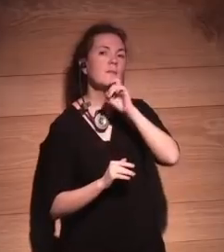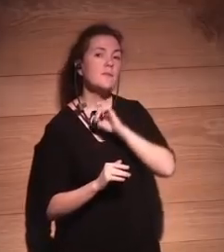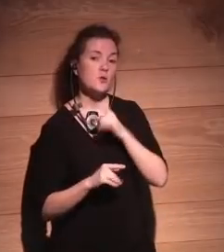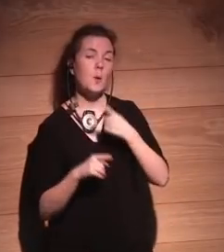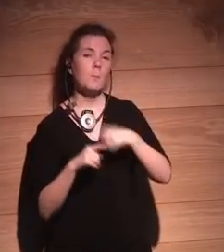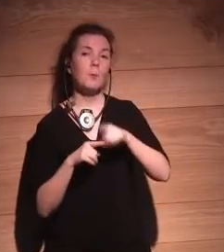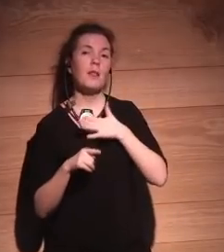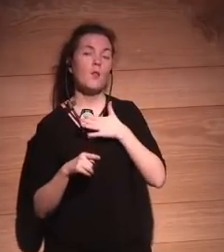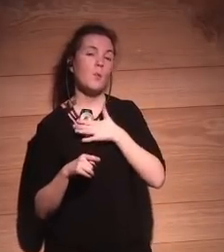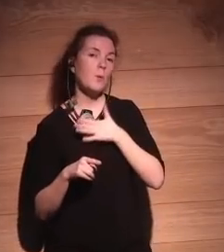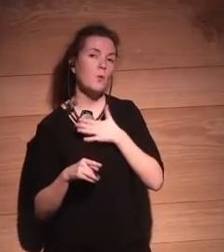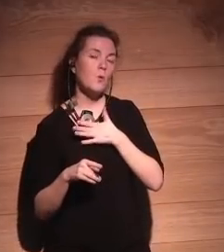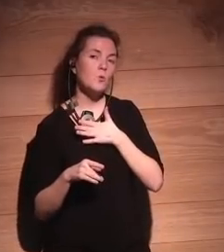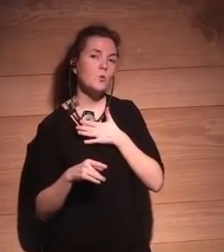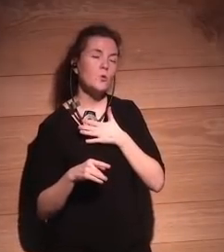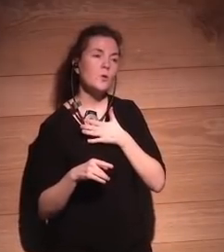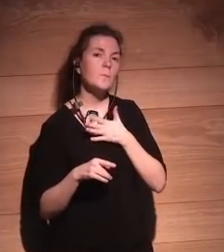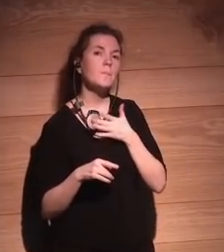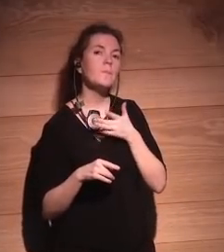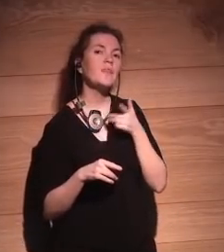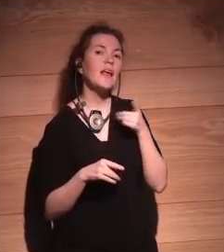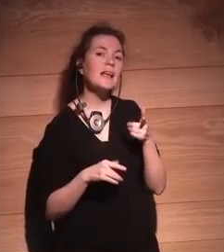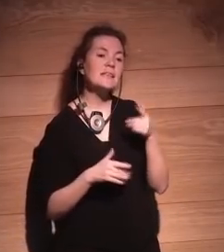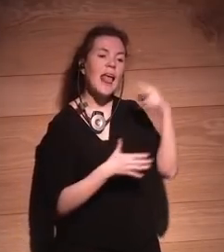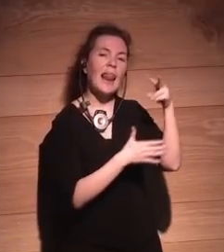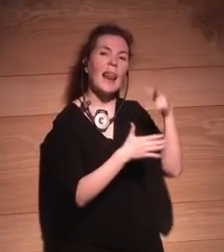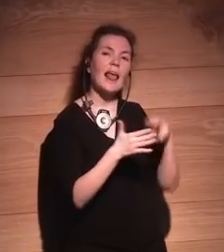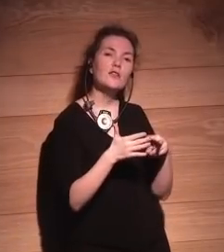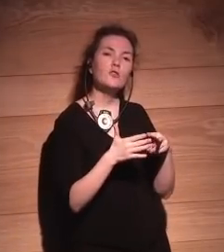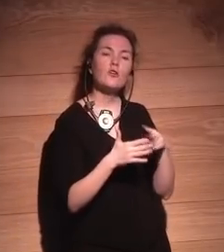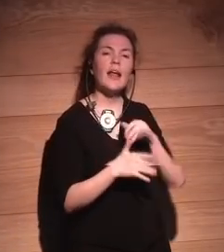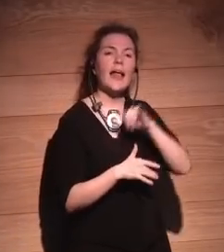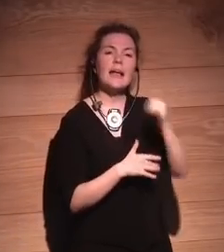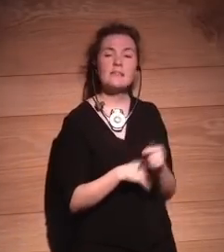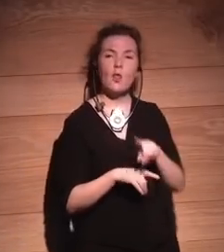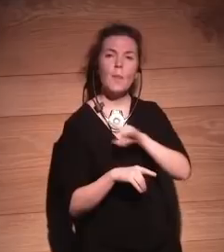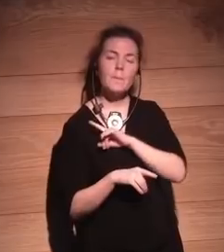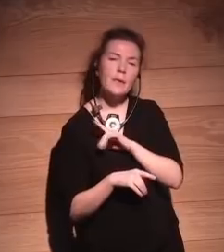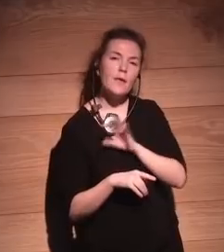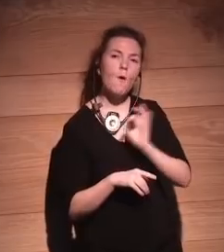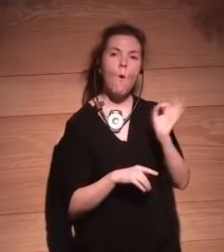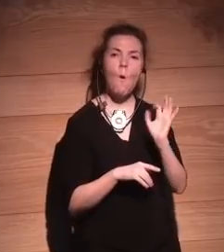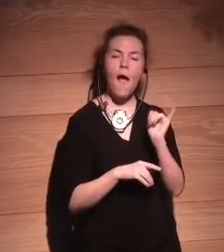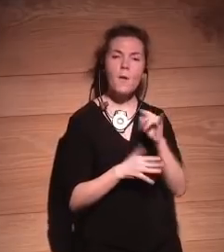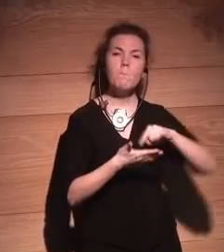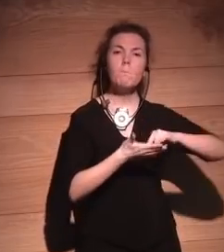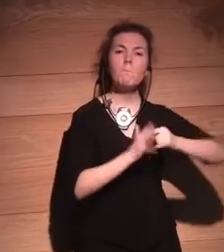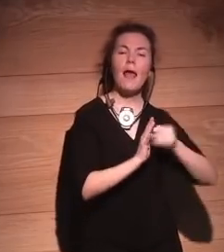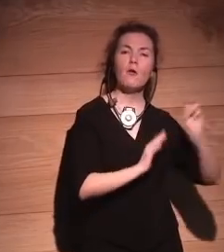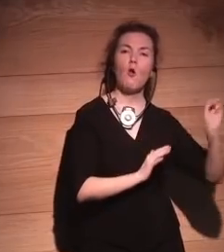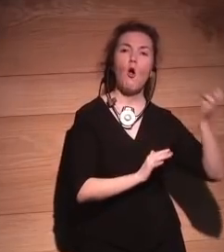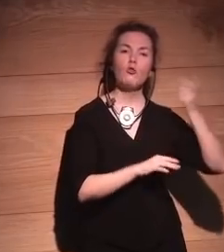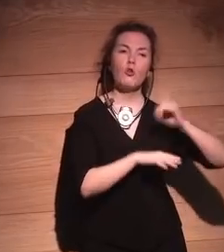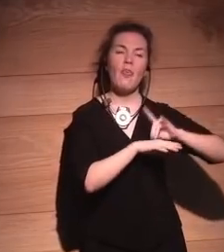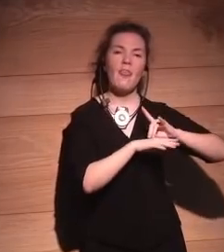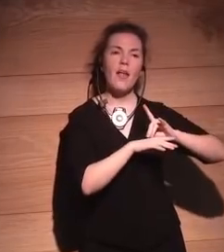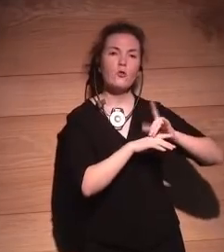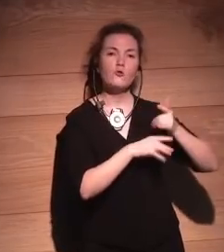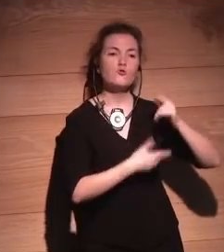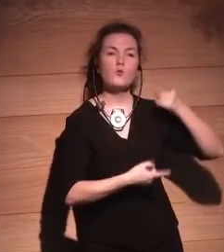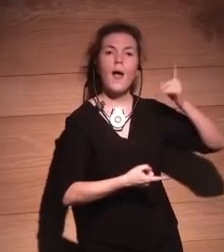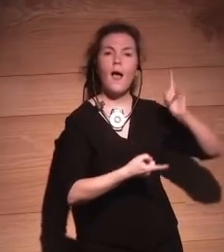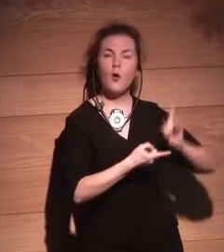del producto, en el sentido de que este lector se ha cansado de ti o tiene un plan de datos que le estás agotando con la